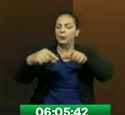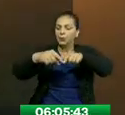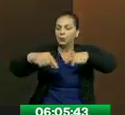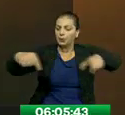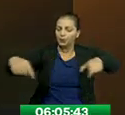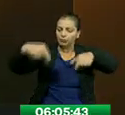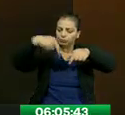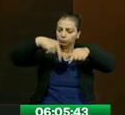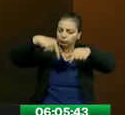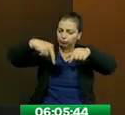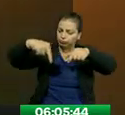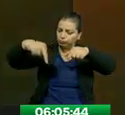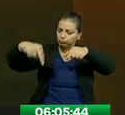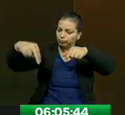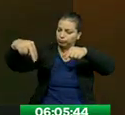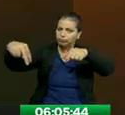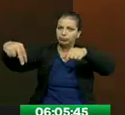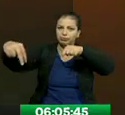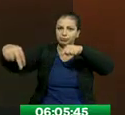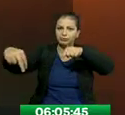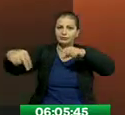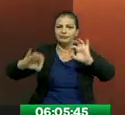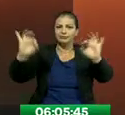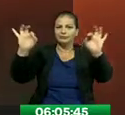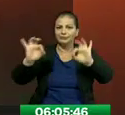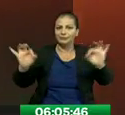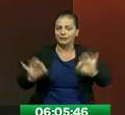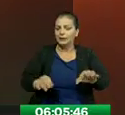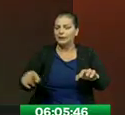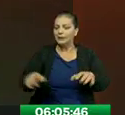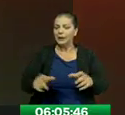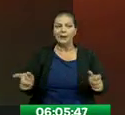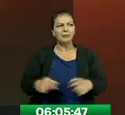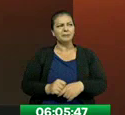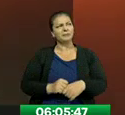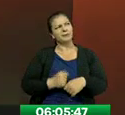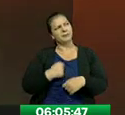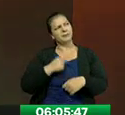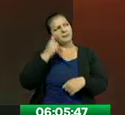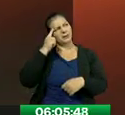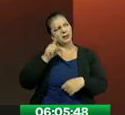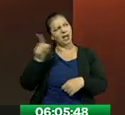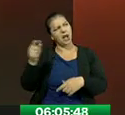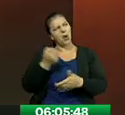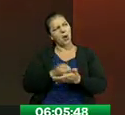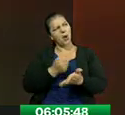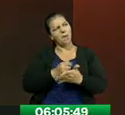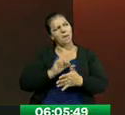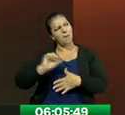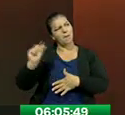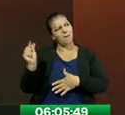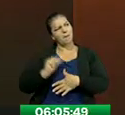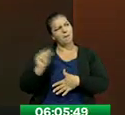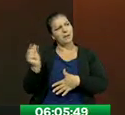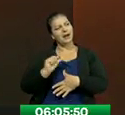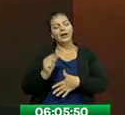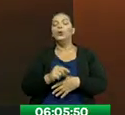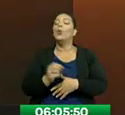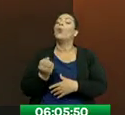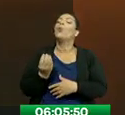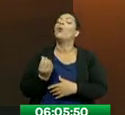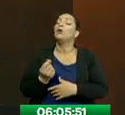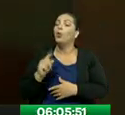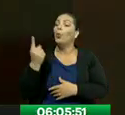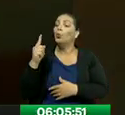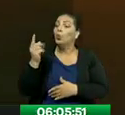vale 5. Deme la de 1.50. Y esa, run, se corre rapidito, eso se prende de una. Como